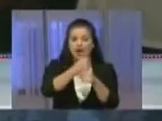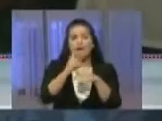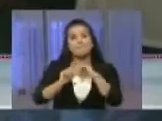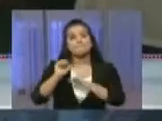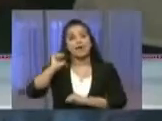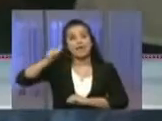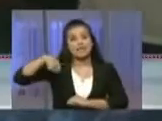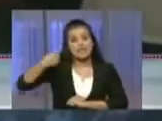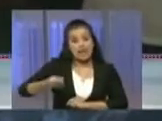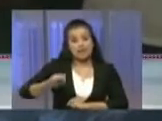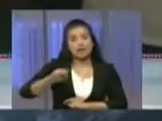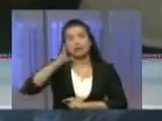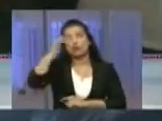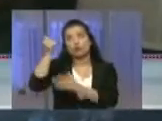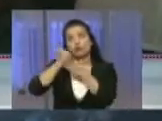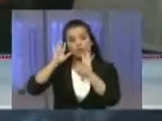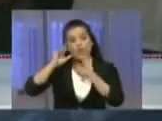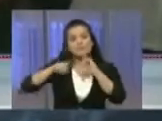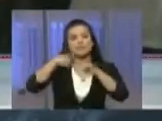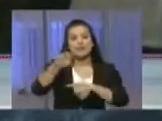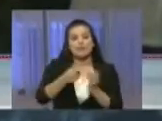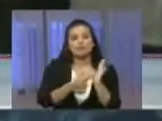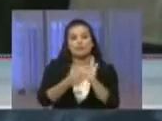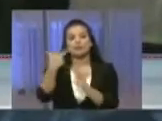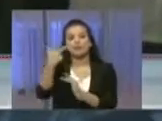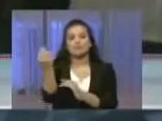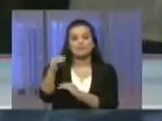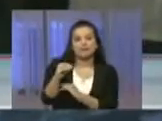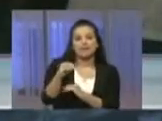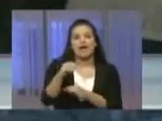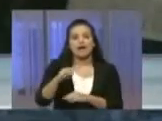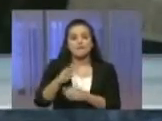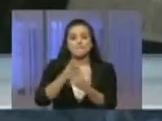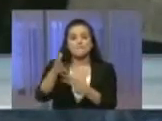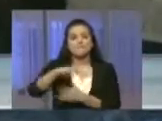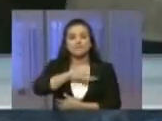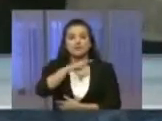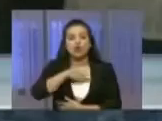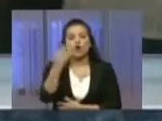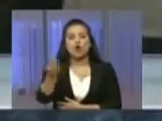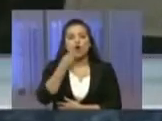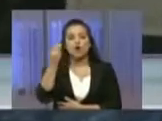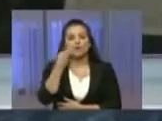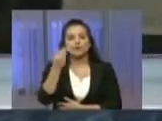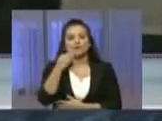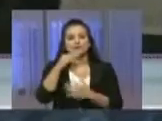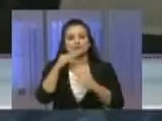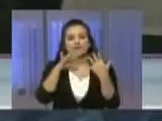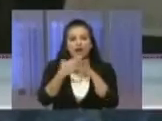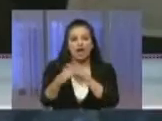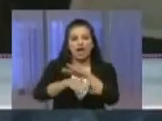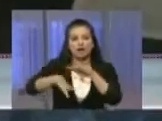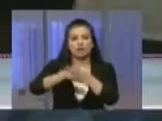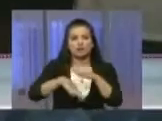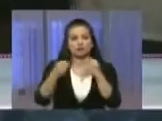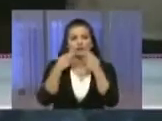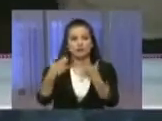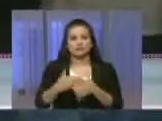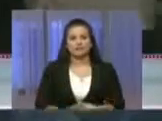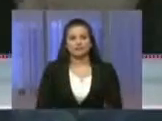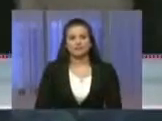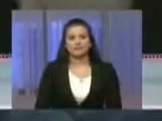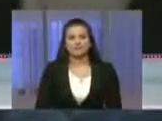quiere presentamos tres más a través de la misión jóvenes de barrio Muchas